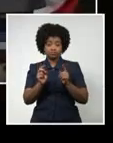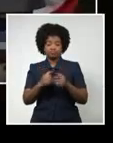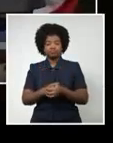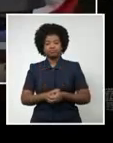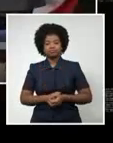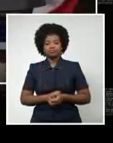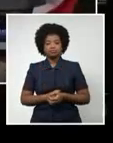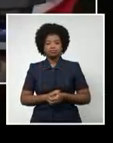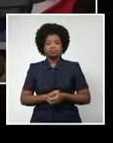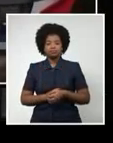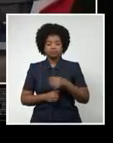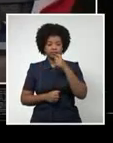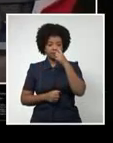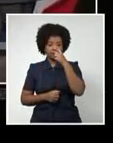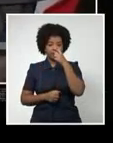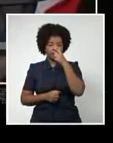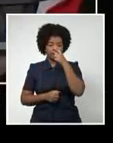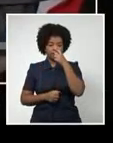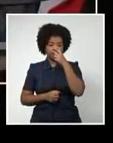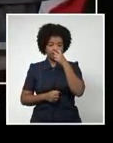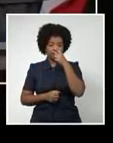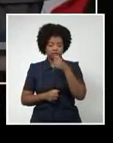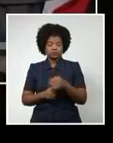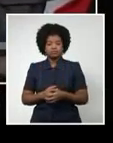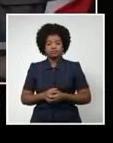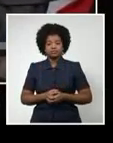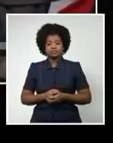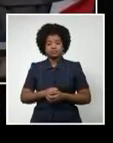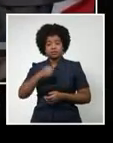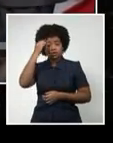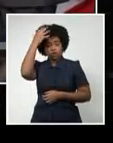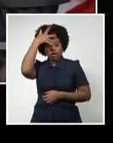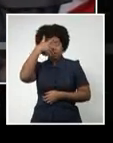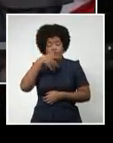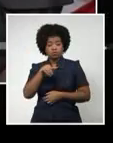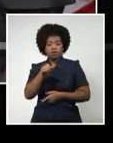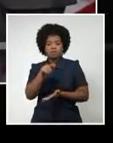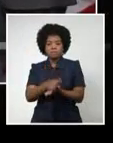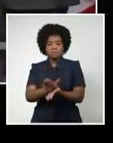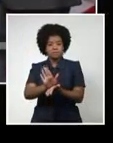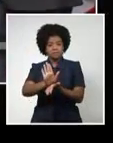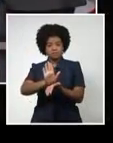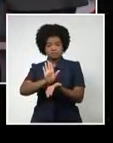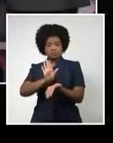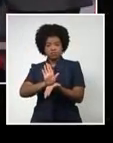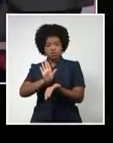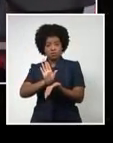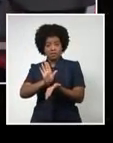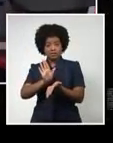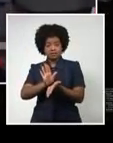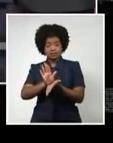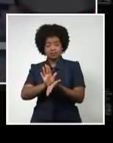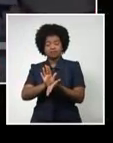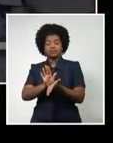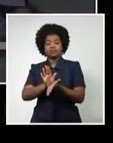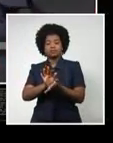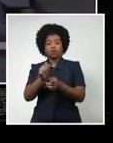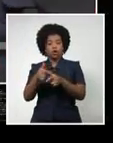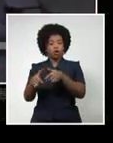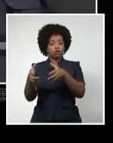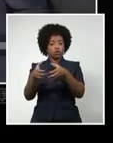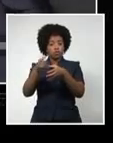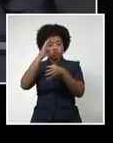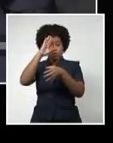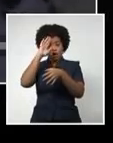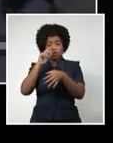retórica, en el que Trump se comprometió con la extrema derecha de cubanoamericana